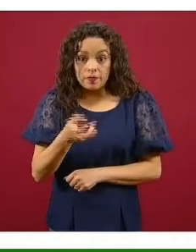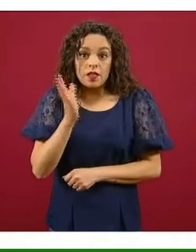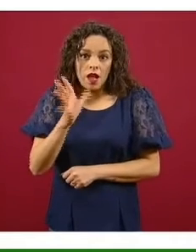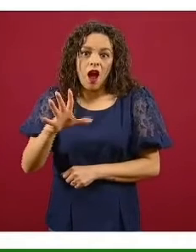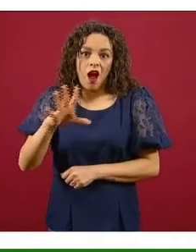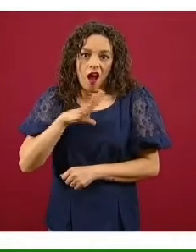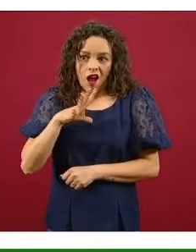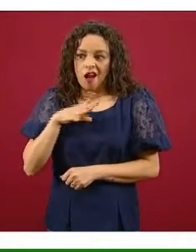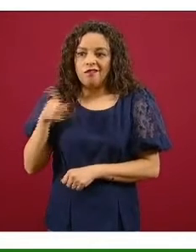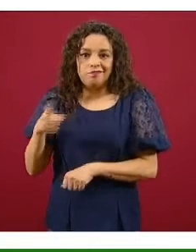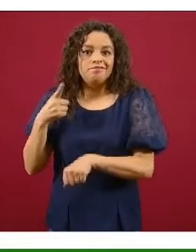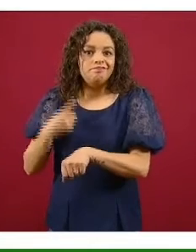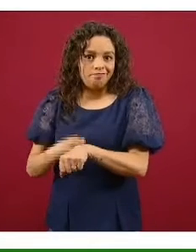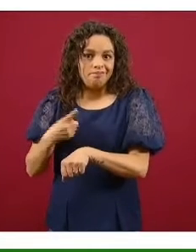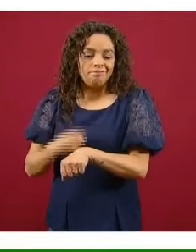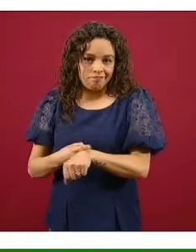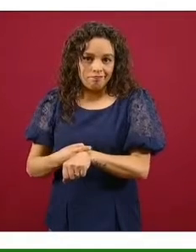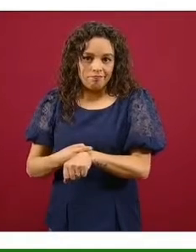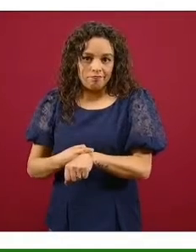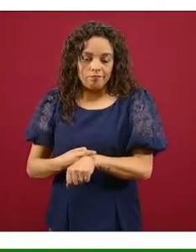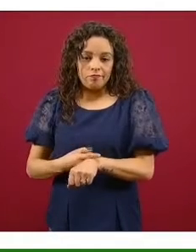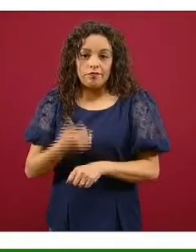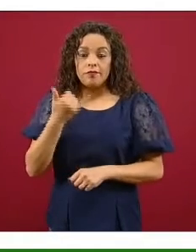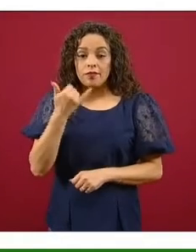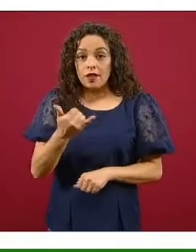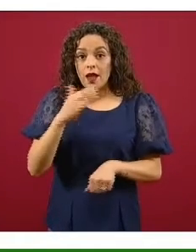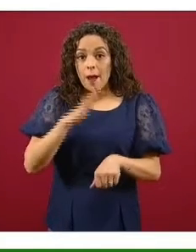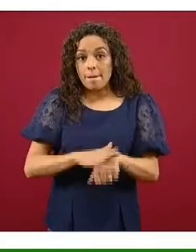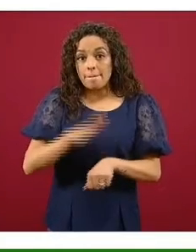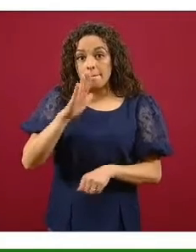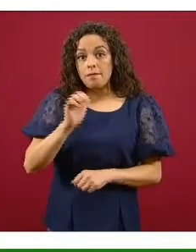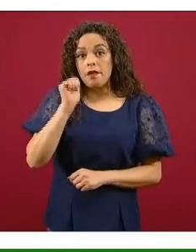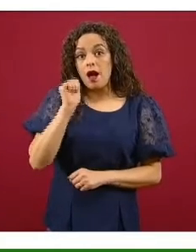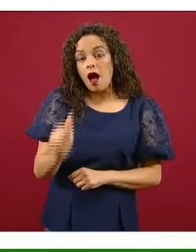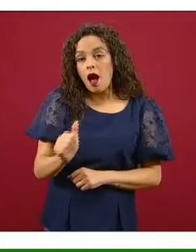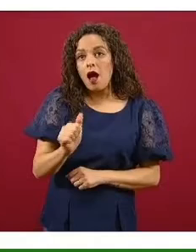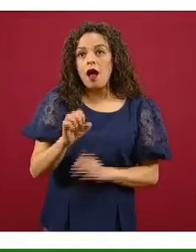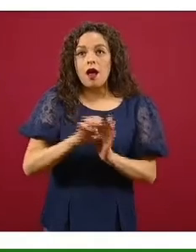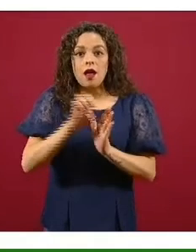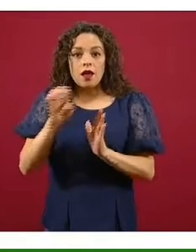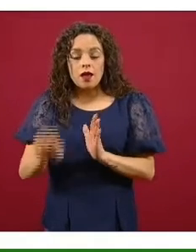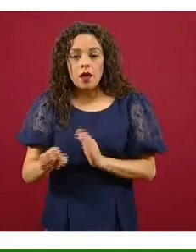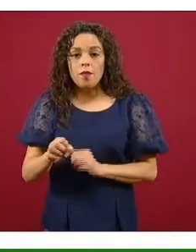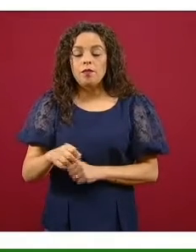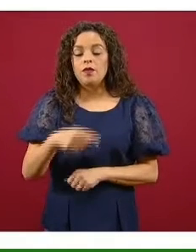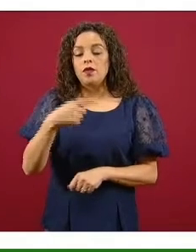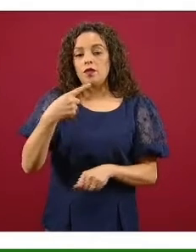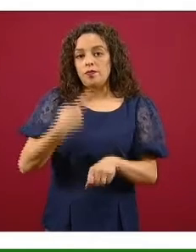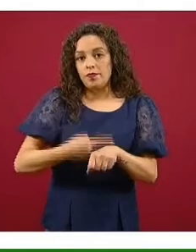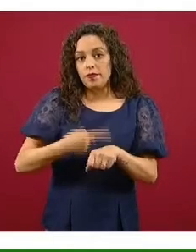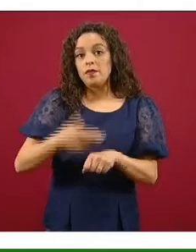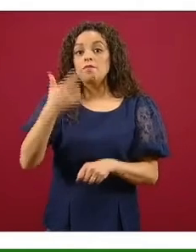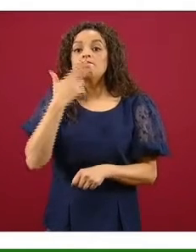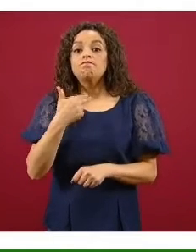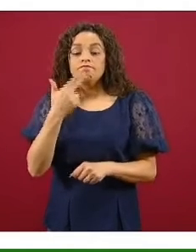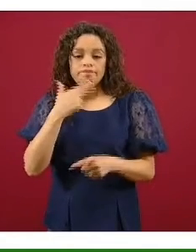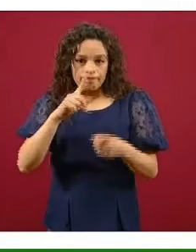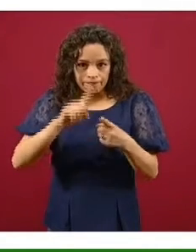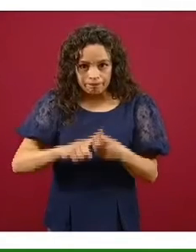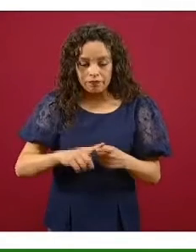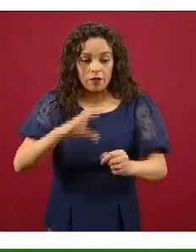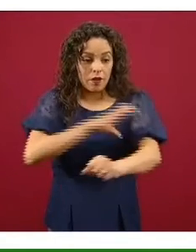consigo, sobre todo en padecimientos crónicos como la diabetes, la hipertensión, que sabemos que